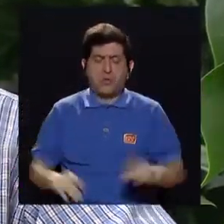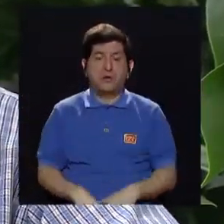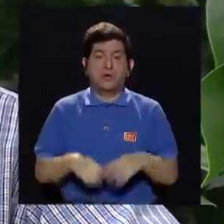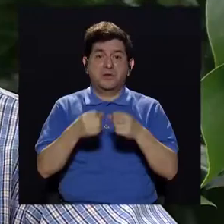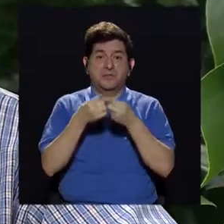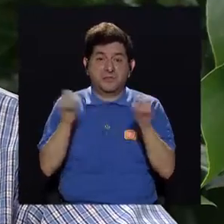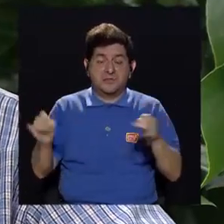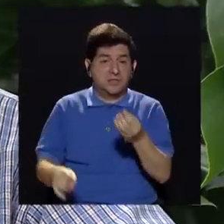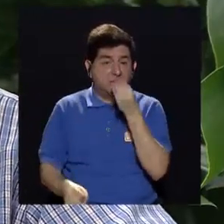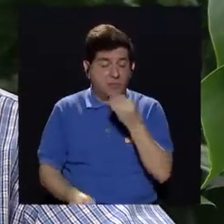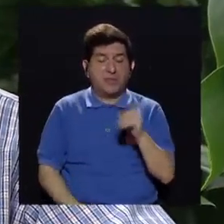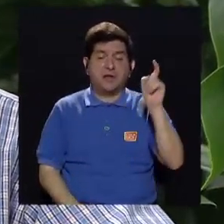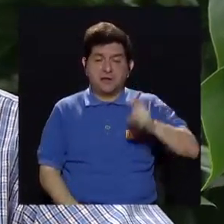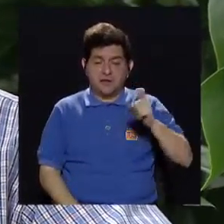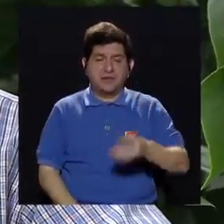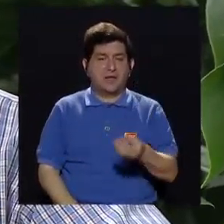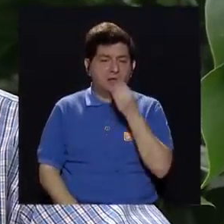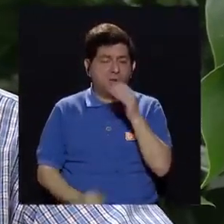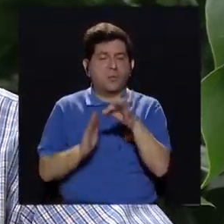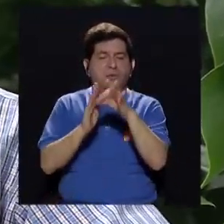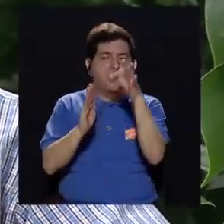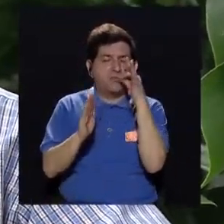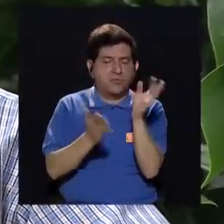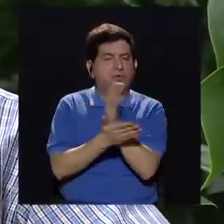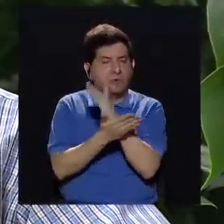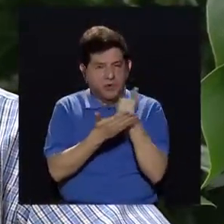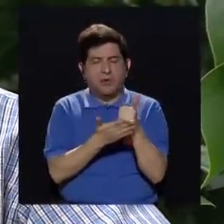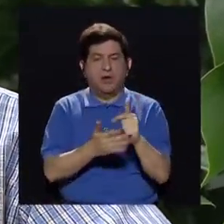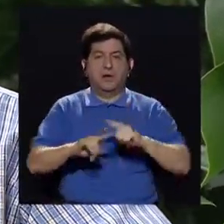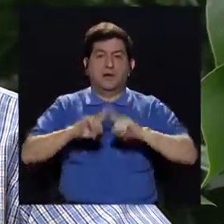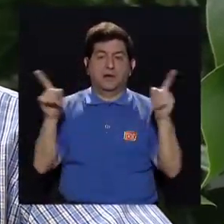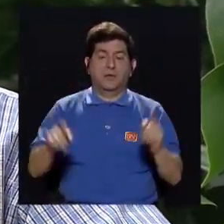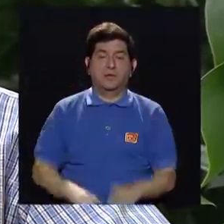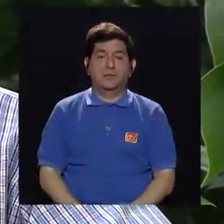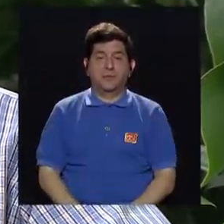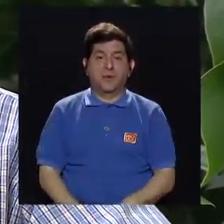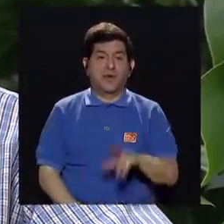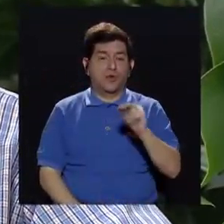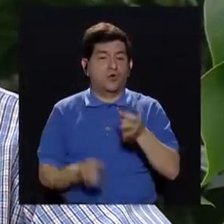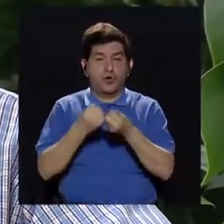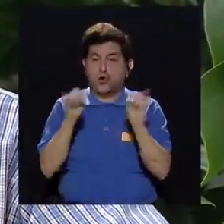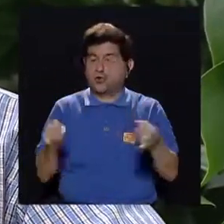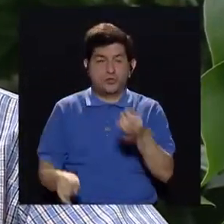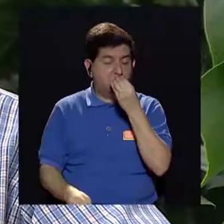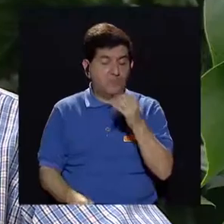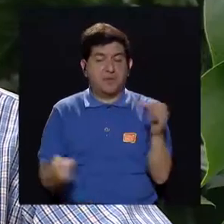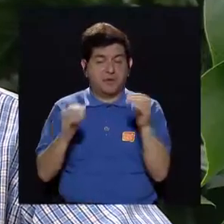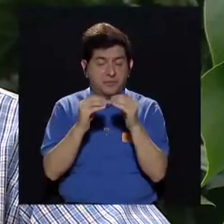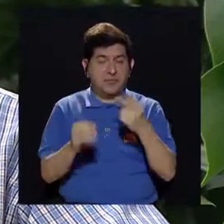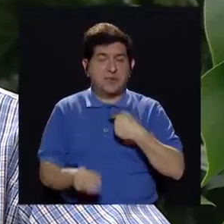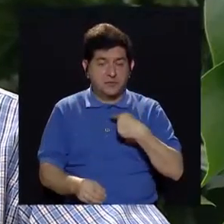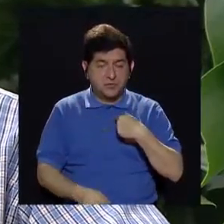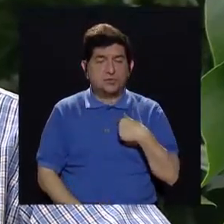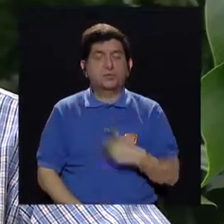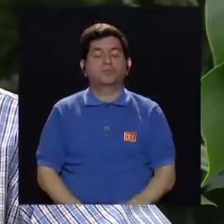Entonces necesitamos, ojalá, ingerir un poquito de una frutita o algo, ¿verdad? Pero por lo menos no salir en ayunas, sobre todo si va a ser un